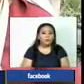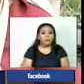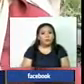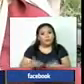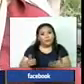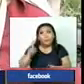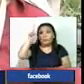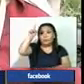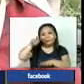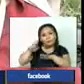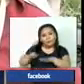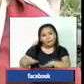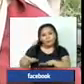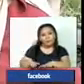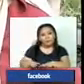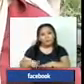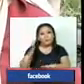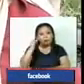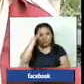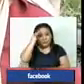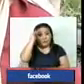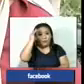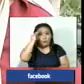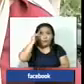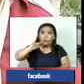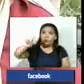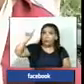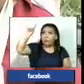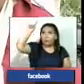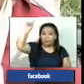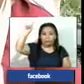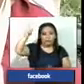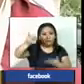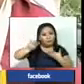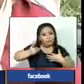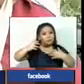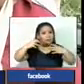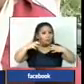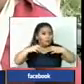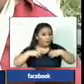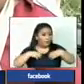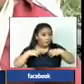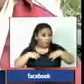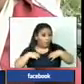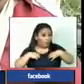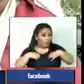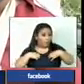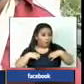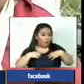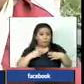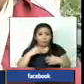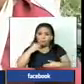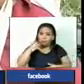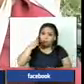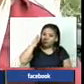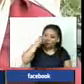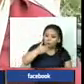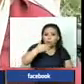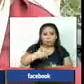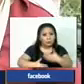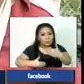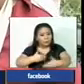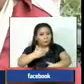Pero gracias al Señor, ¿verdad? Sabemos de que Dios pues, nos tiene con vida, ¿verdad? Para el poder pues, nosotros seguir adelante, ¿verdad?